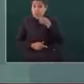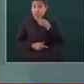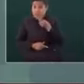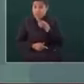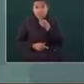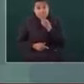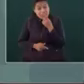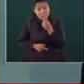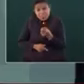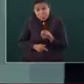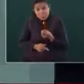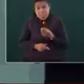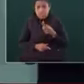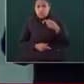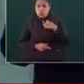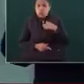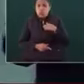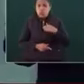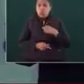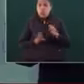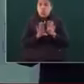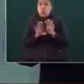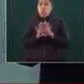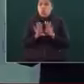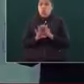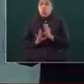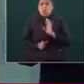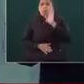di un golpe de Estado.